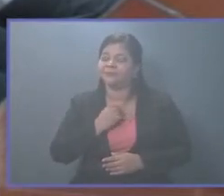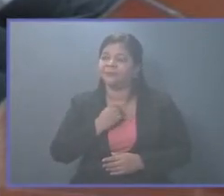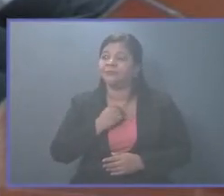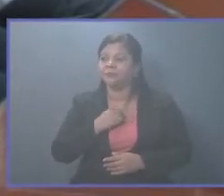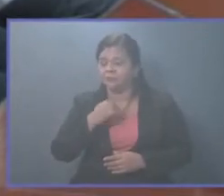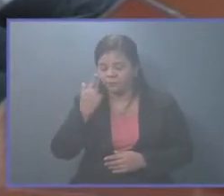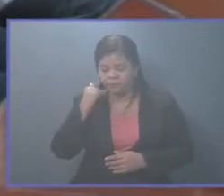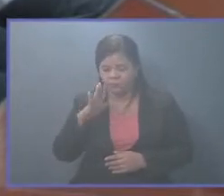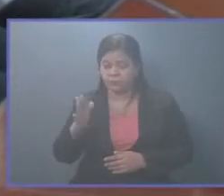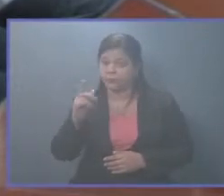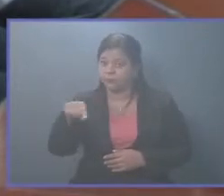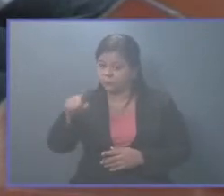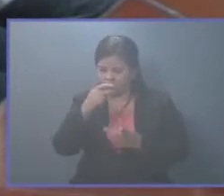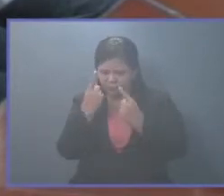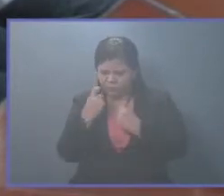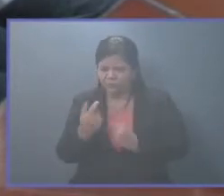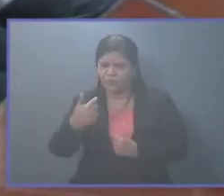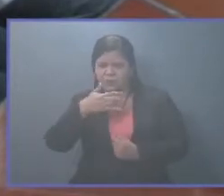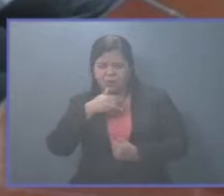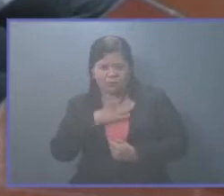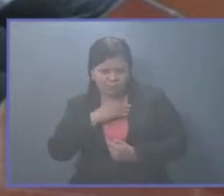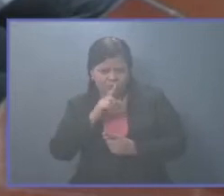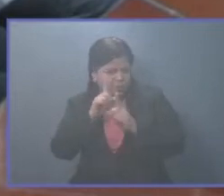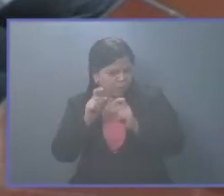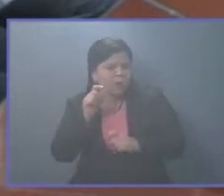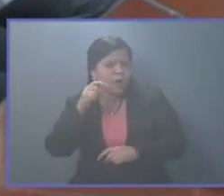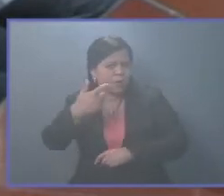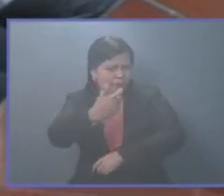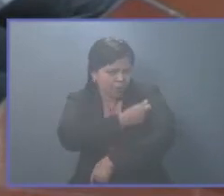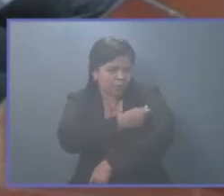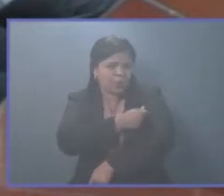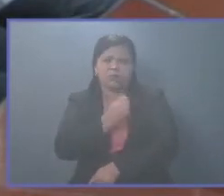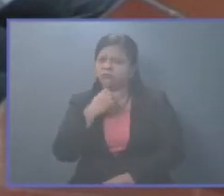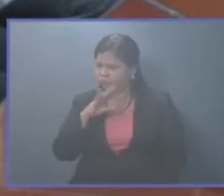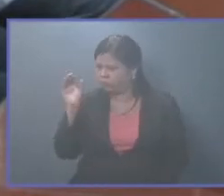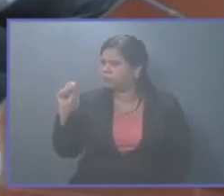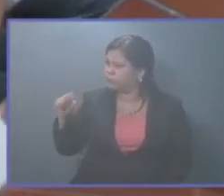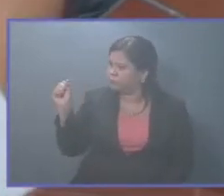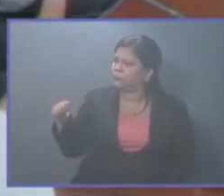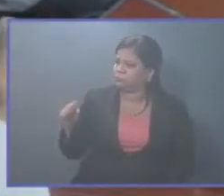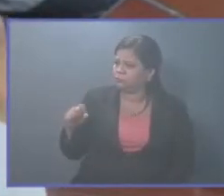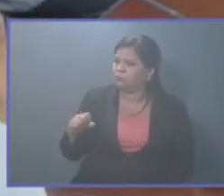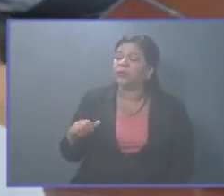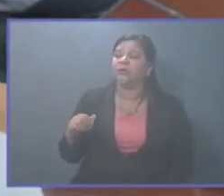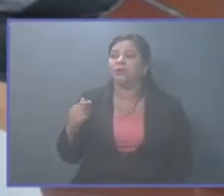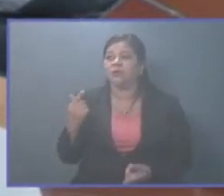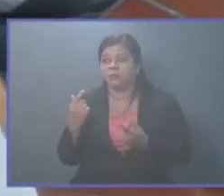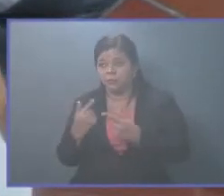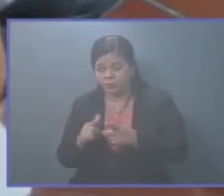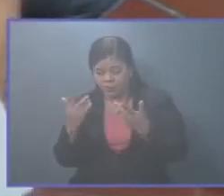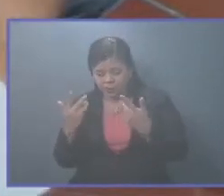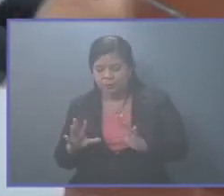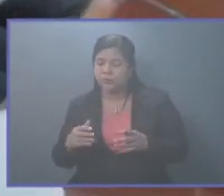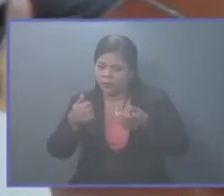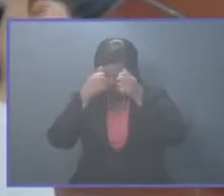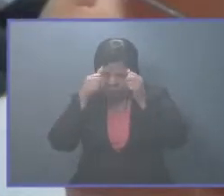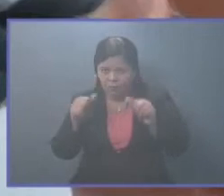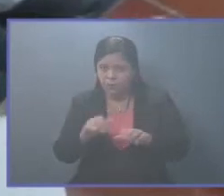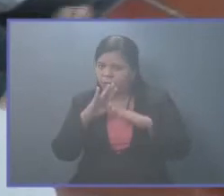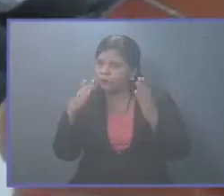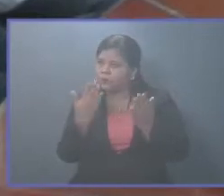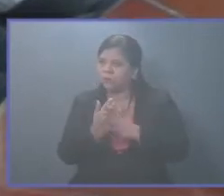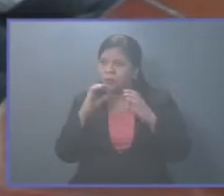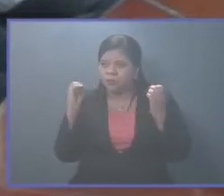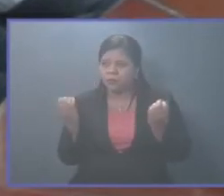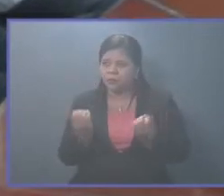Si ustedes me dijeran, ¿usted se pone la vacuna de Astra? Sí, yo me la pongo, si tiene el aval de todos los organismos